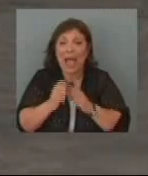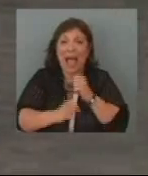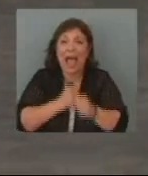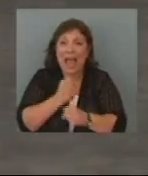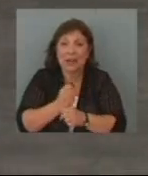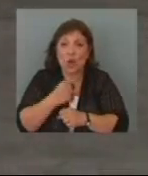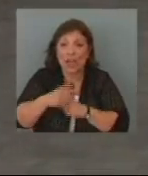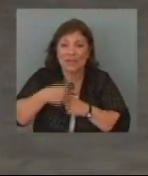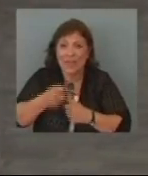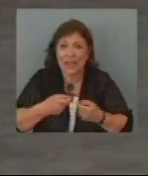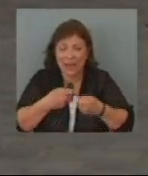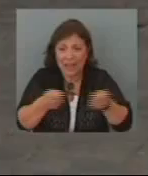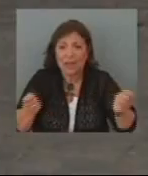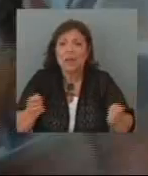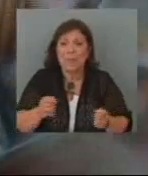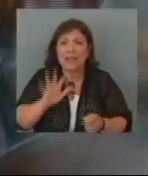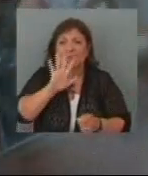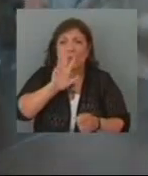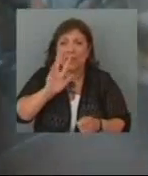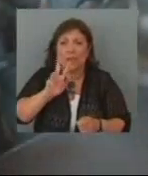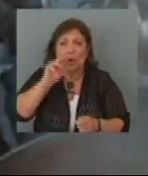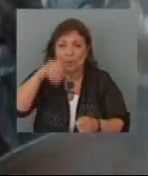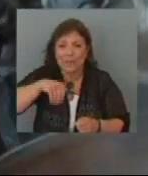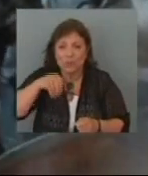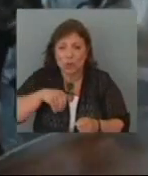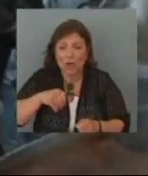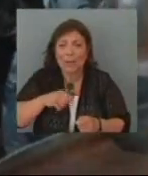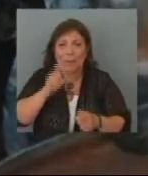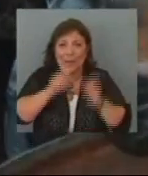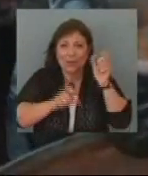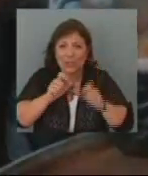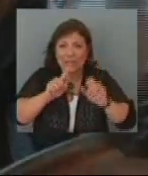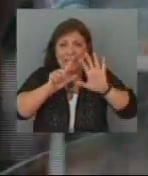menos 52 millones de personas en 17 países,